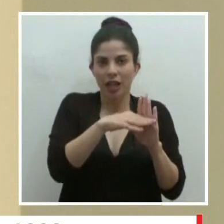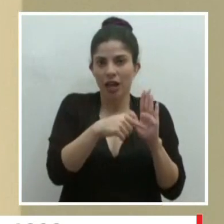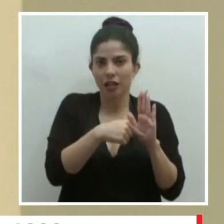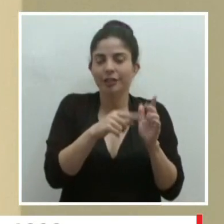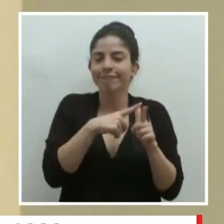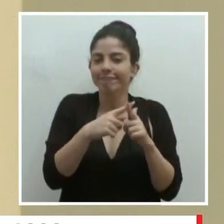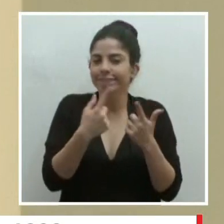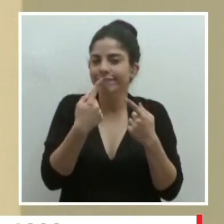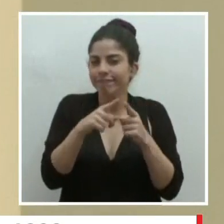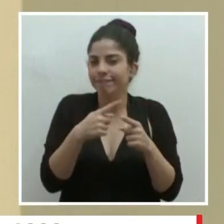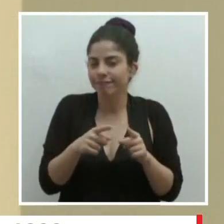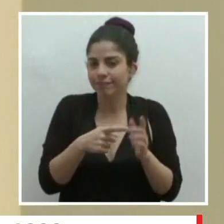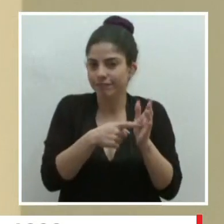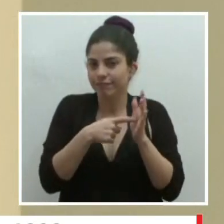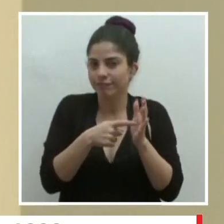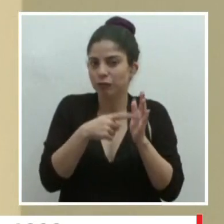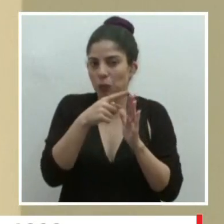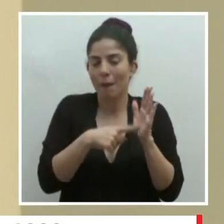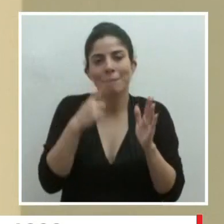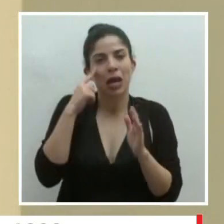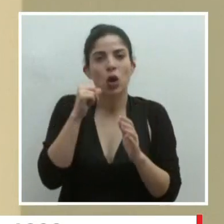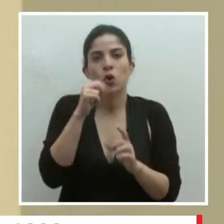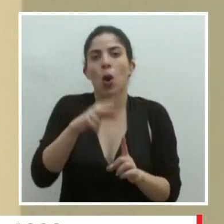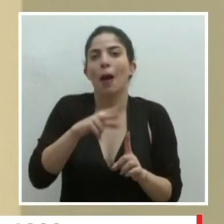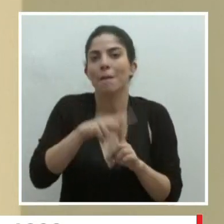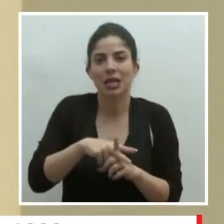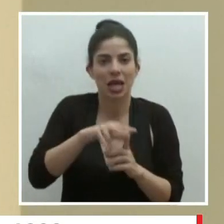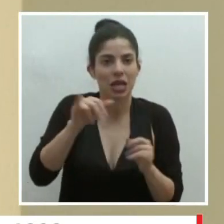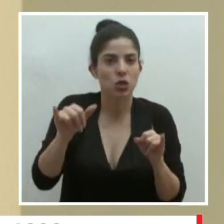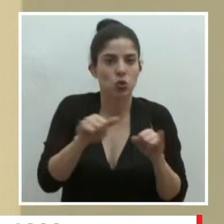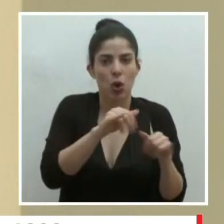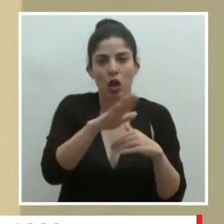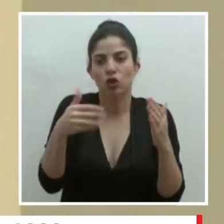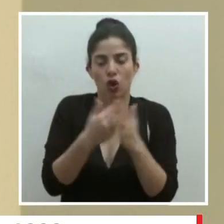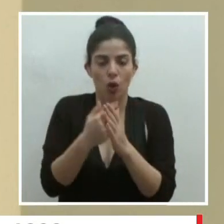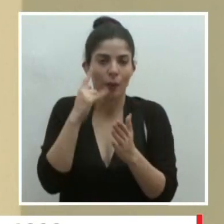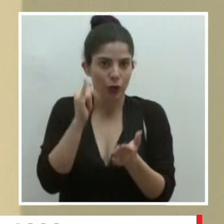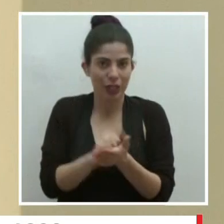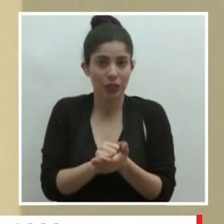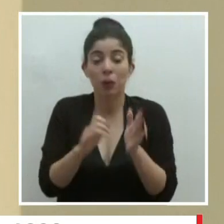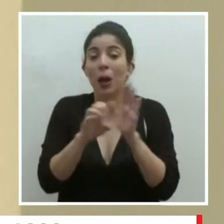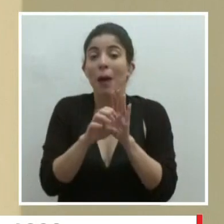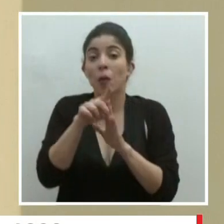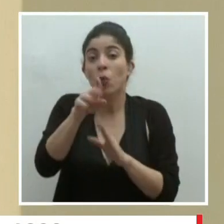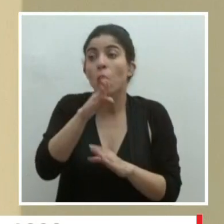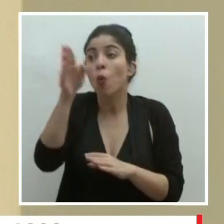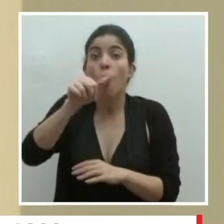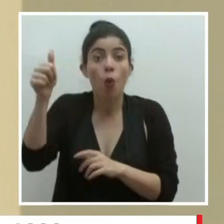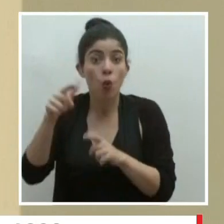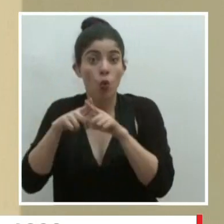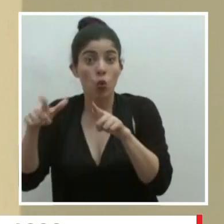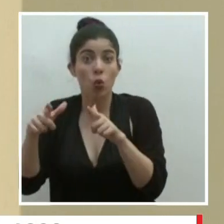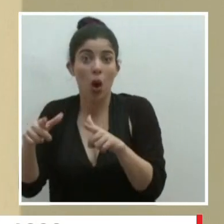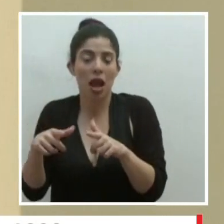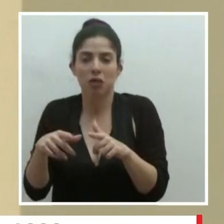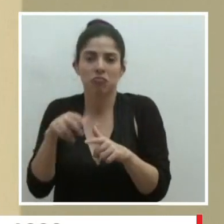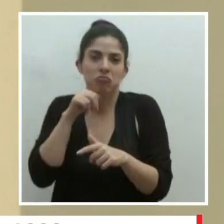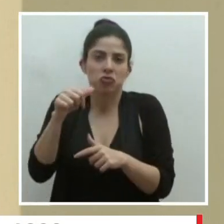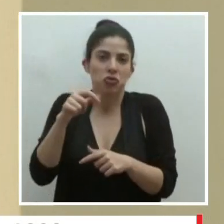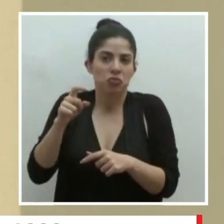son diferentes criterios que se toman para no hacerlo extensivo para todos los establecimientos. Insisto, usted en otros lugares generalmente no tiene una